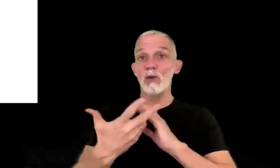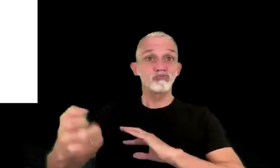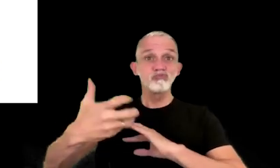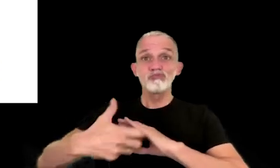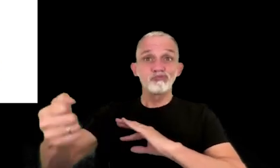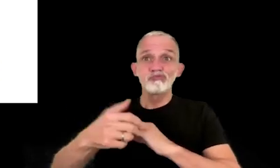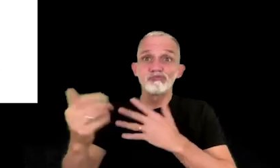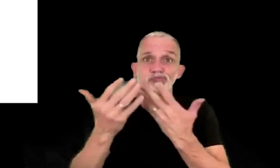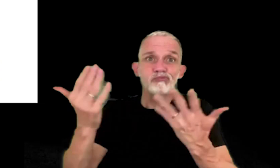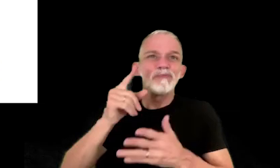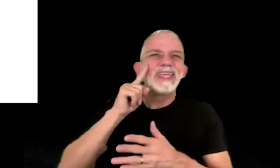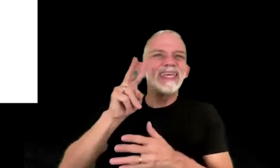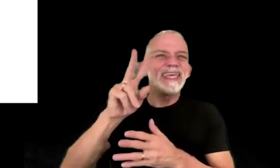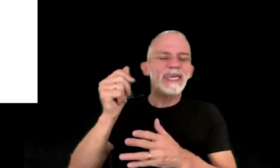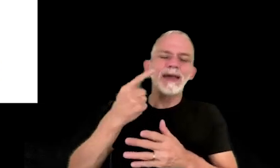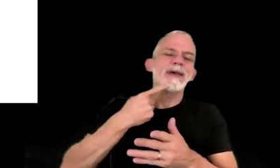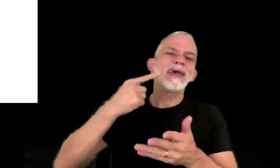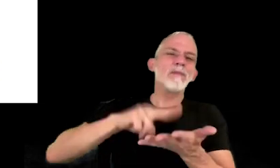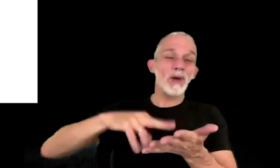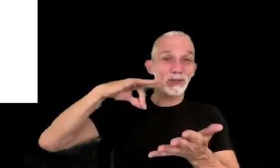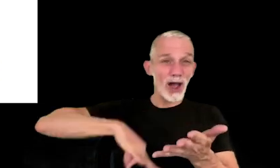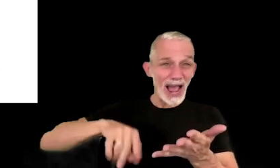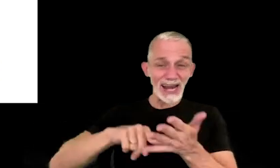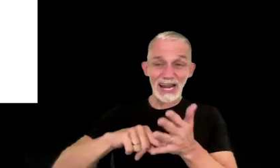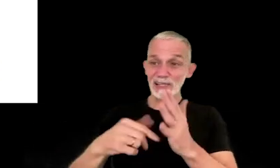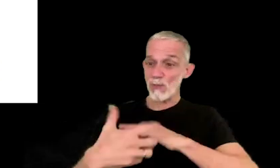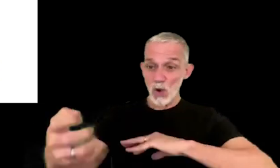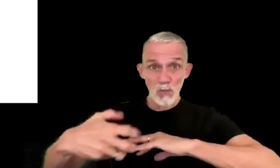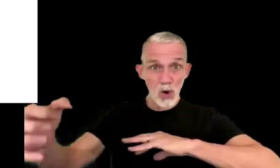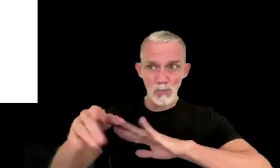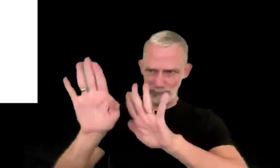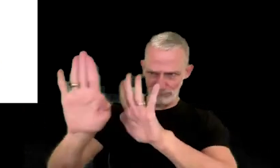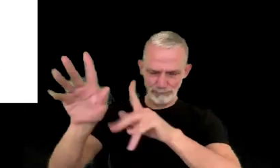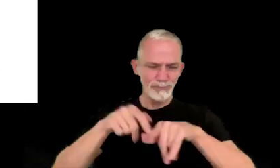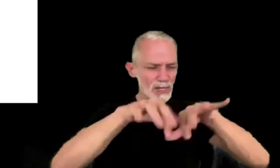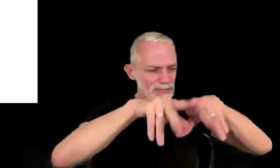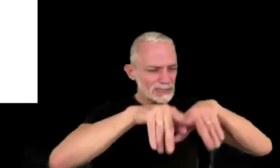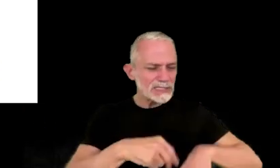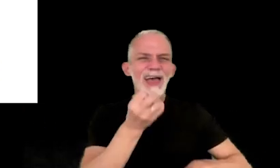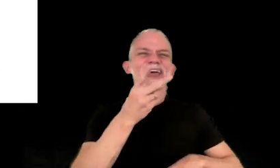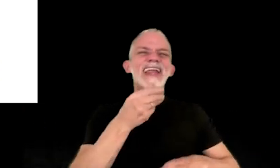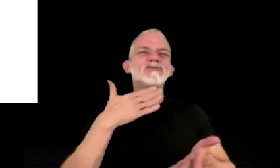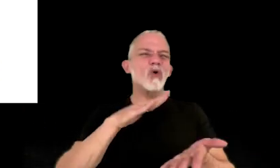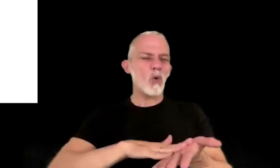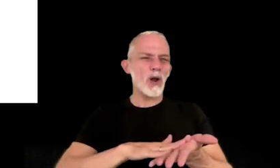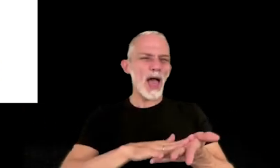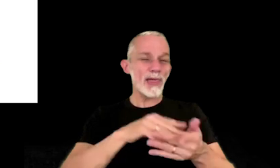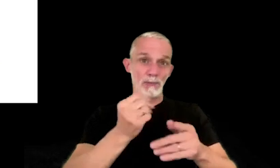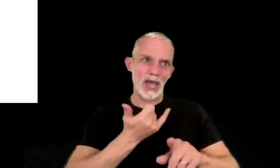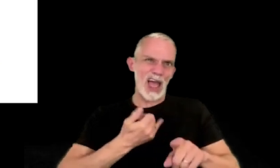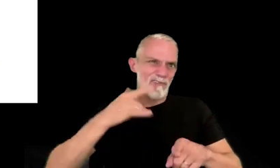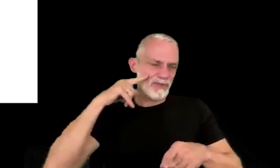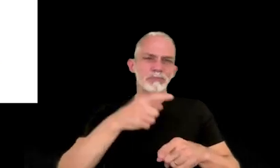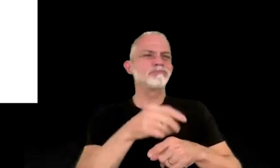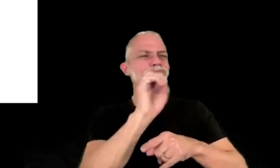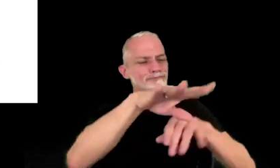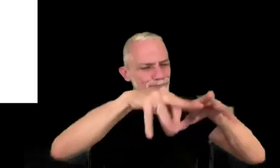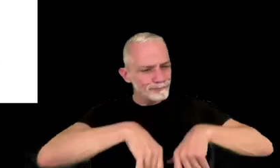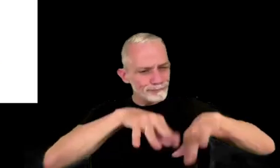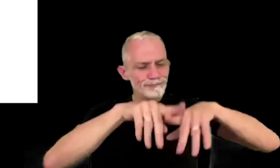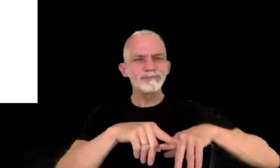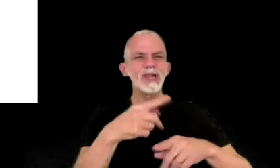de impuesto a las ganancias, tiene derecho a informar a su agente de retención